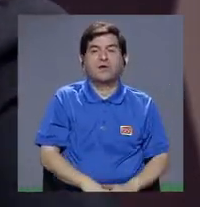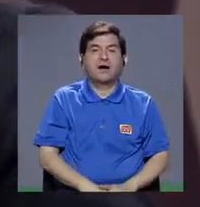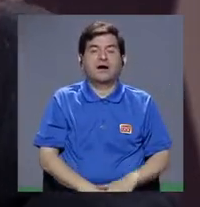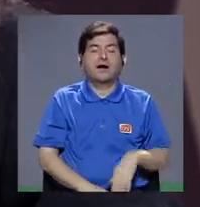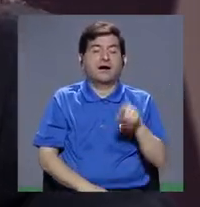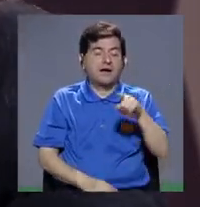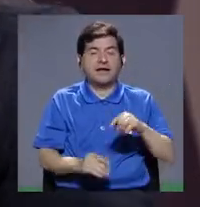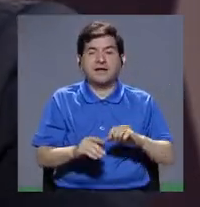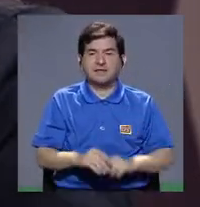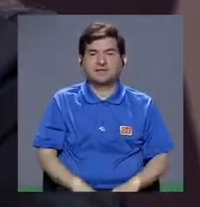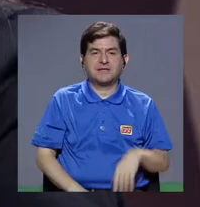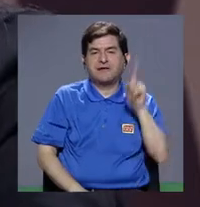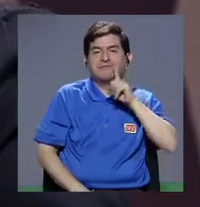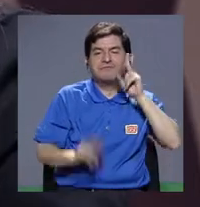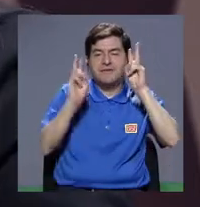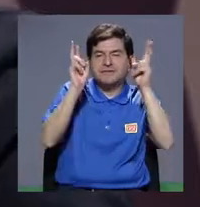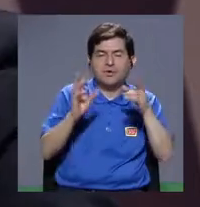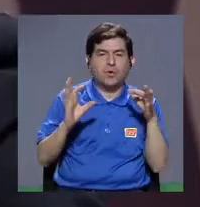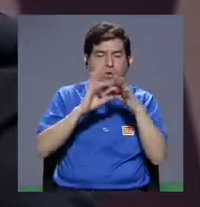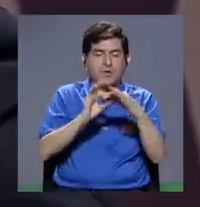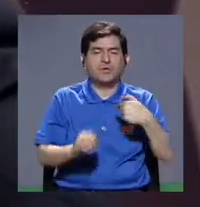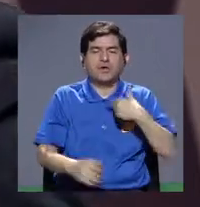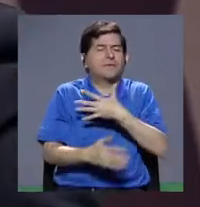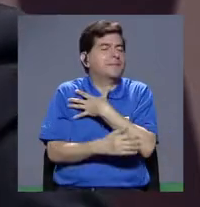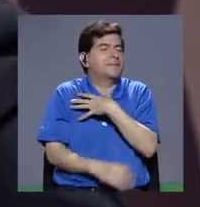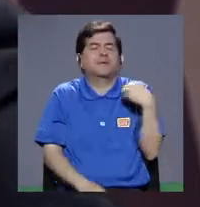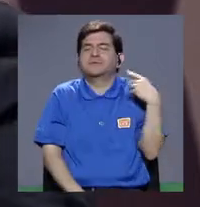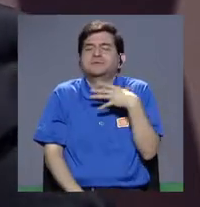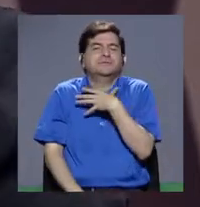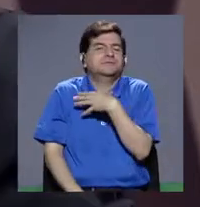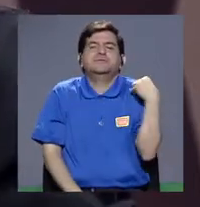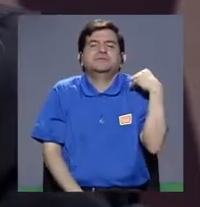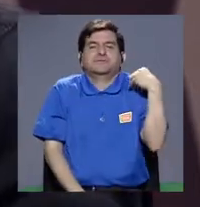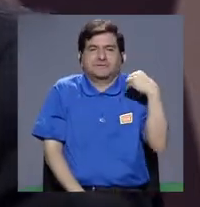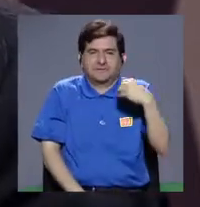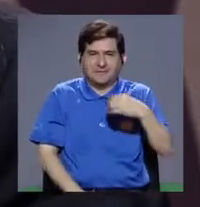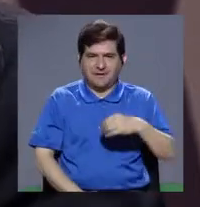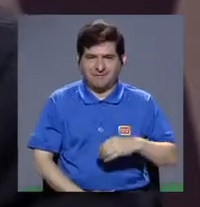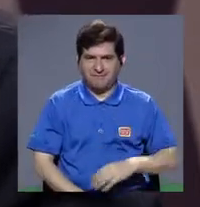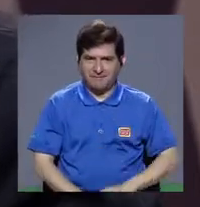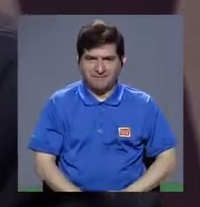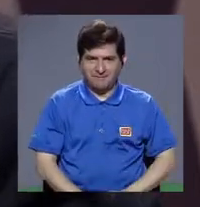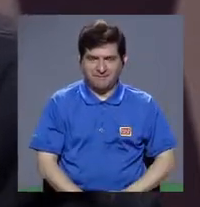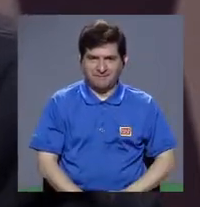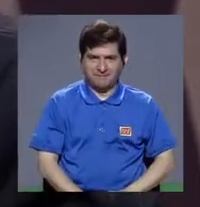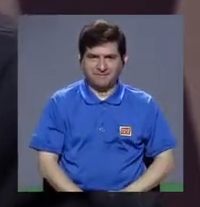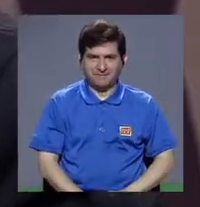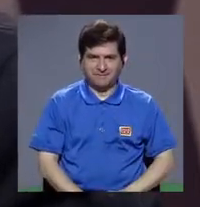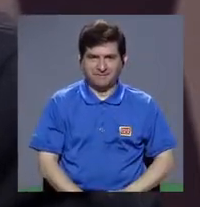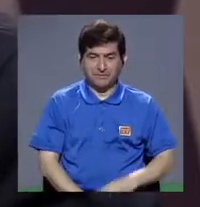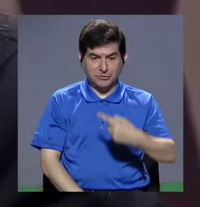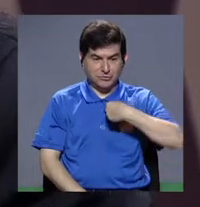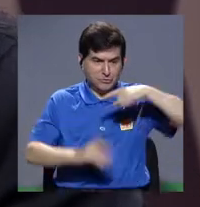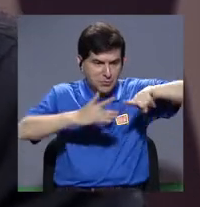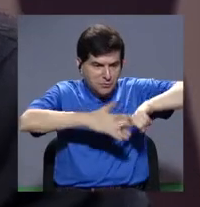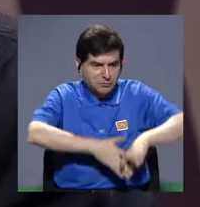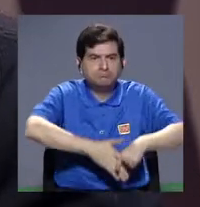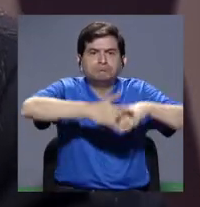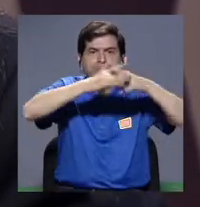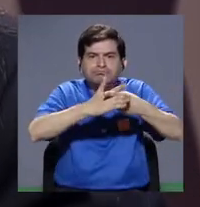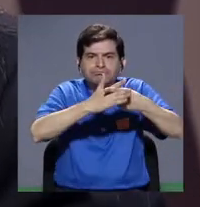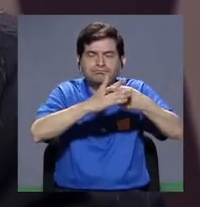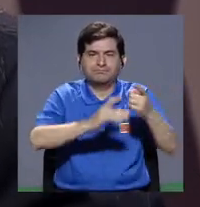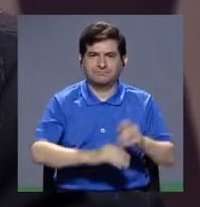ficción tiene que ser siempre de la mano de me encanta esto me encanta entonces cuando yo